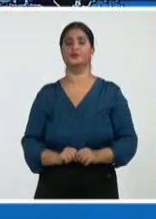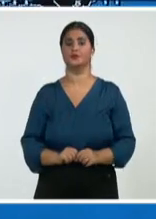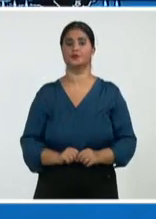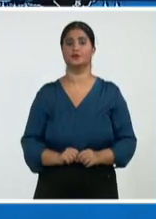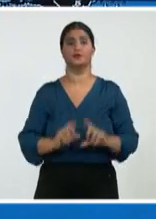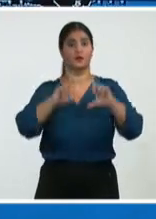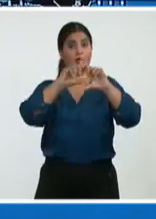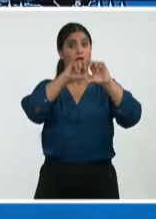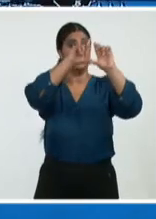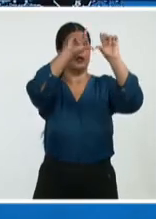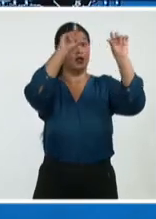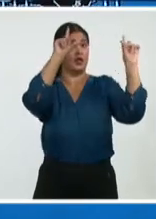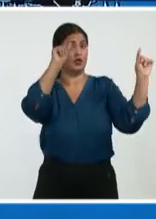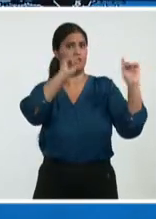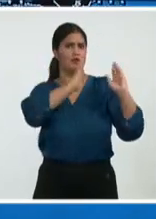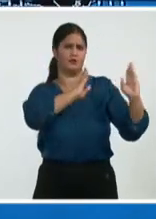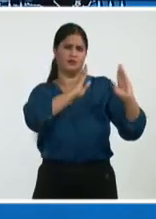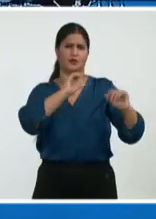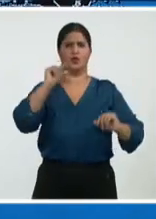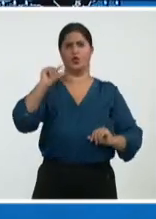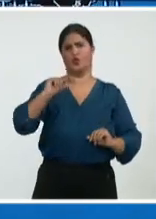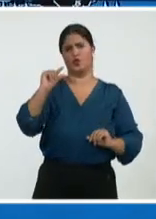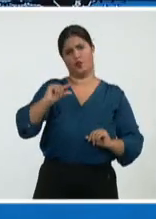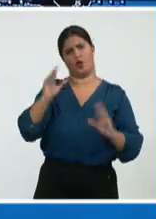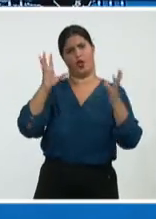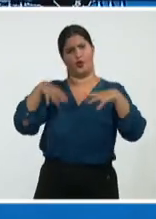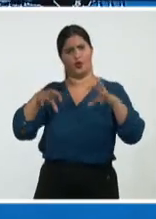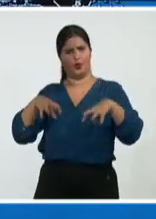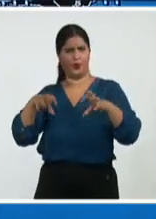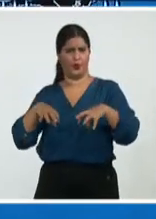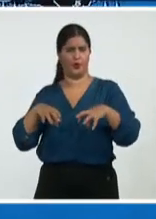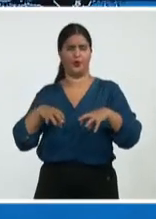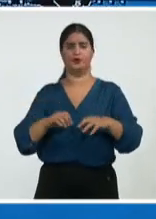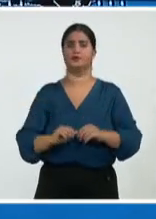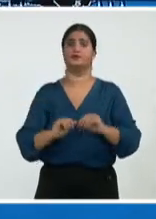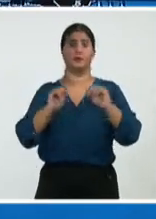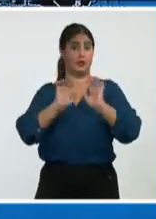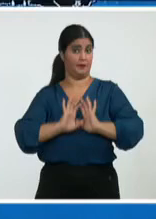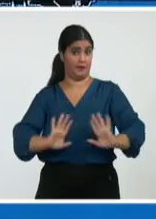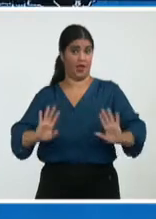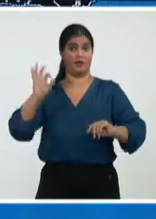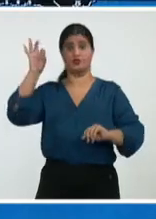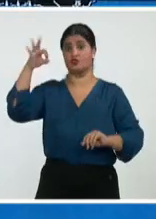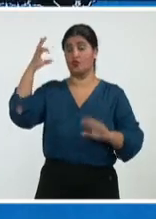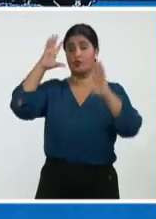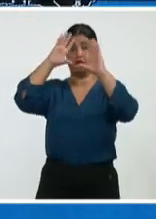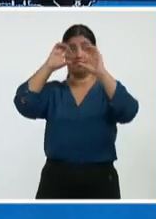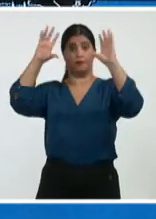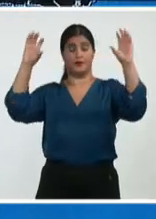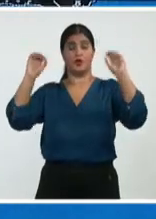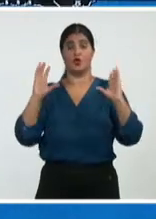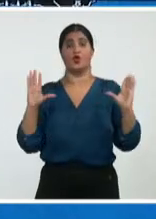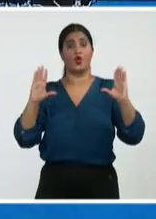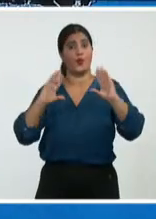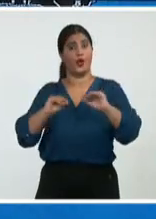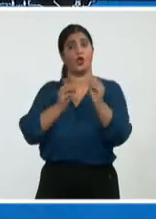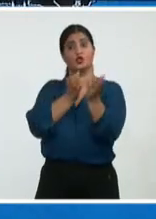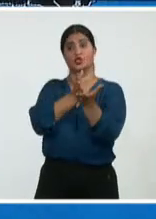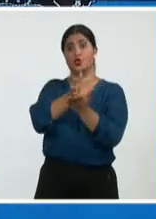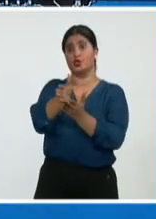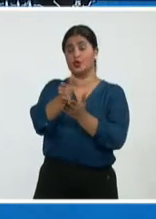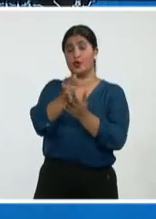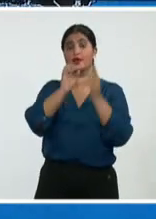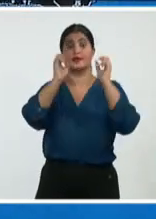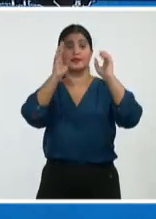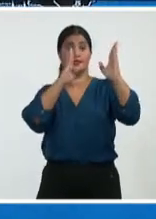país donde como pueden ver predominará el sol y solo algunas nubes durante la noche continuarán los intervalos nubosos en centro y oriente